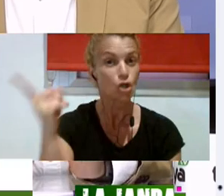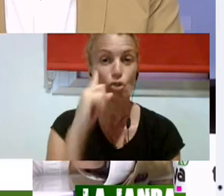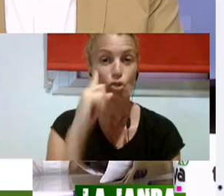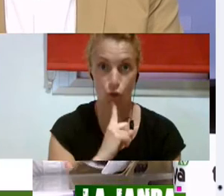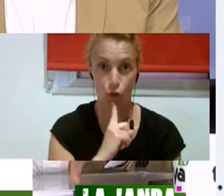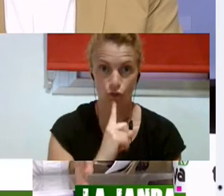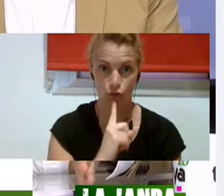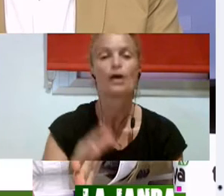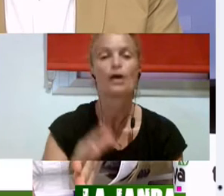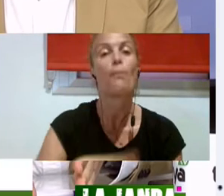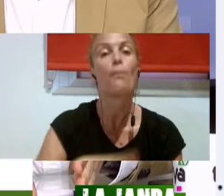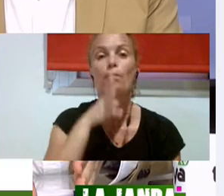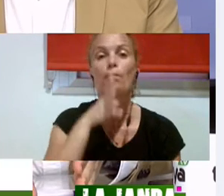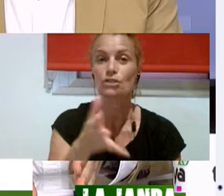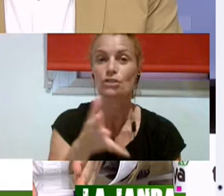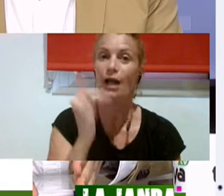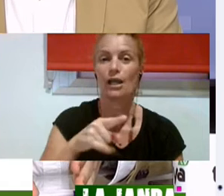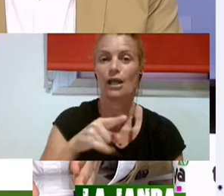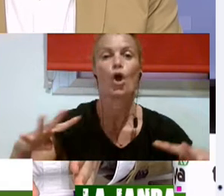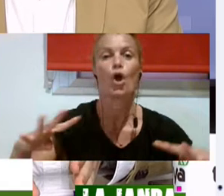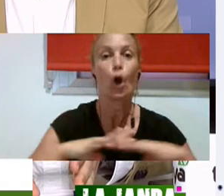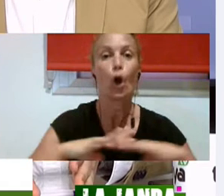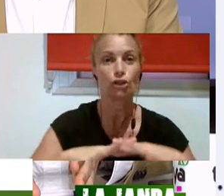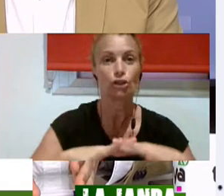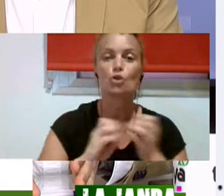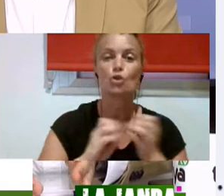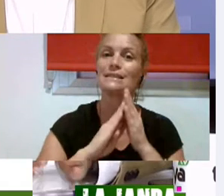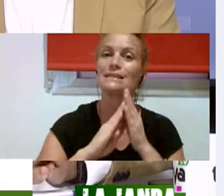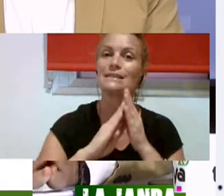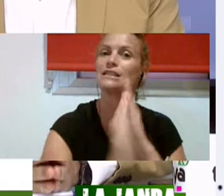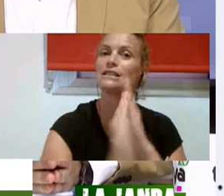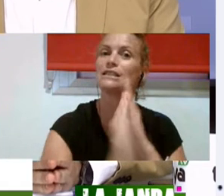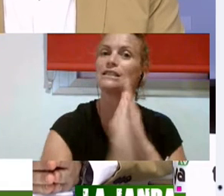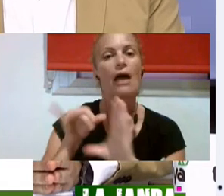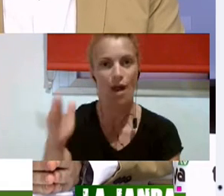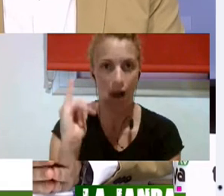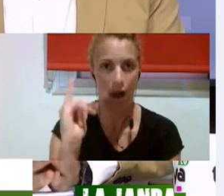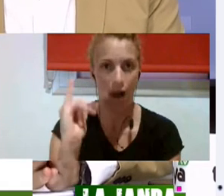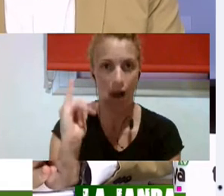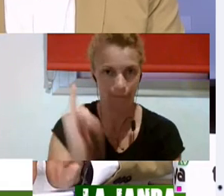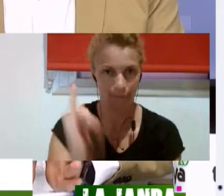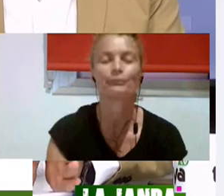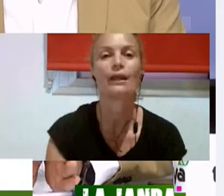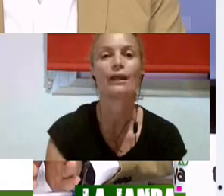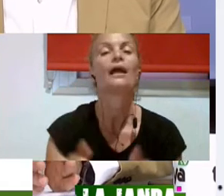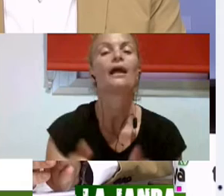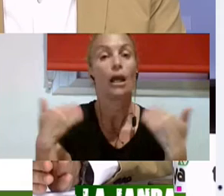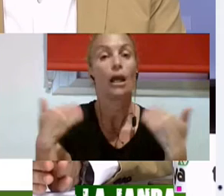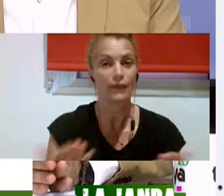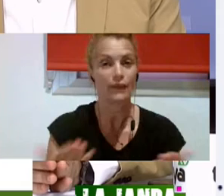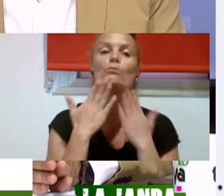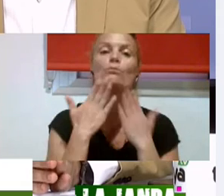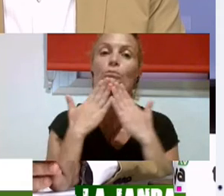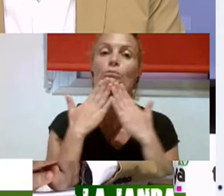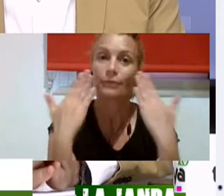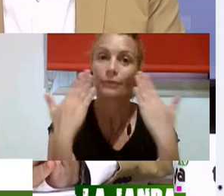esa emisión simultánea en YouTube. Así que agradecemos mucho que hayas